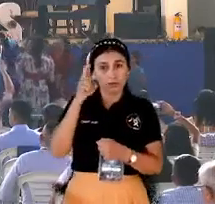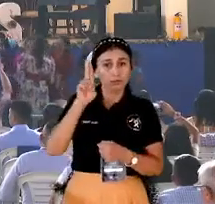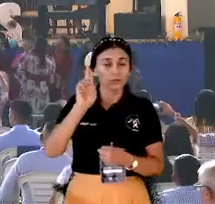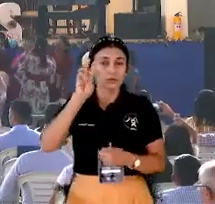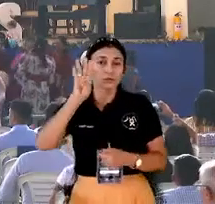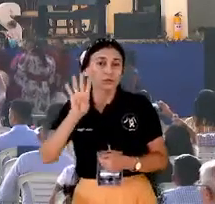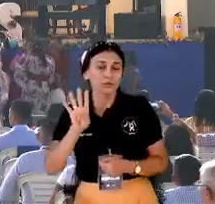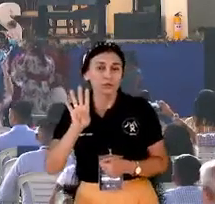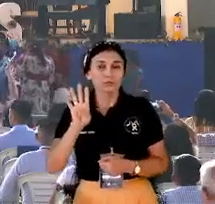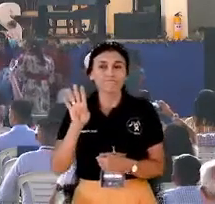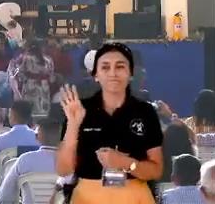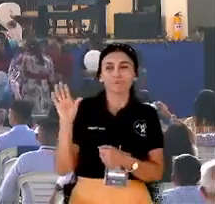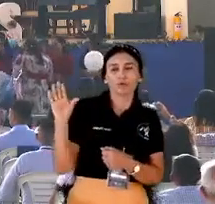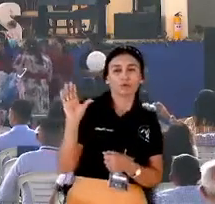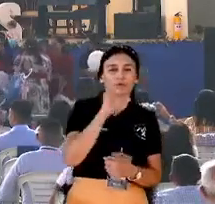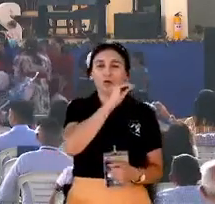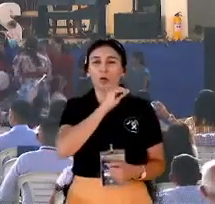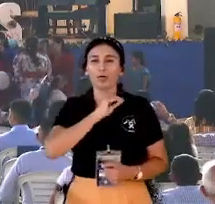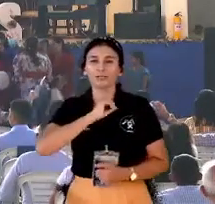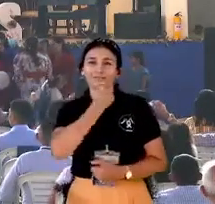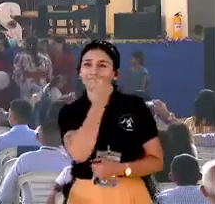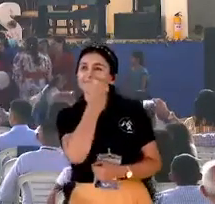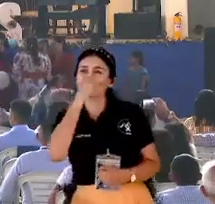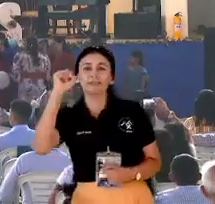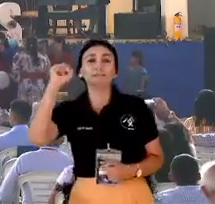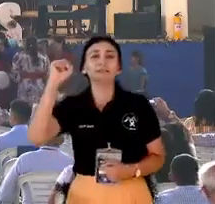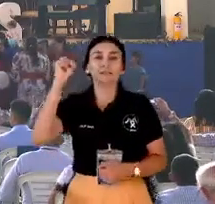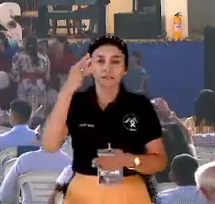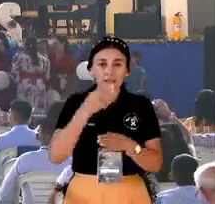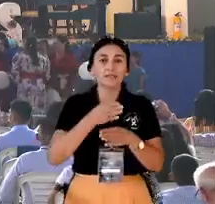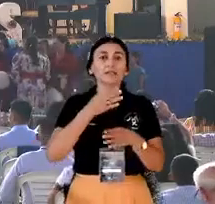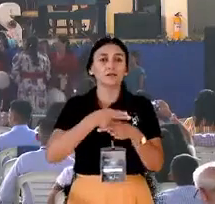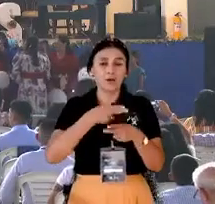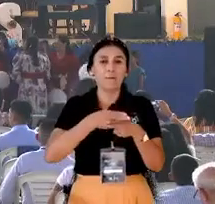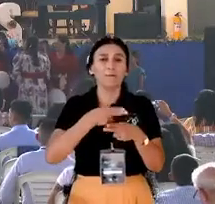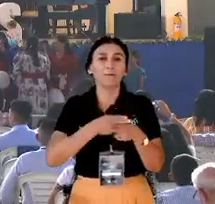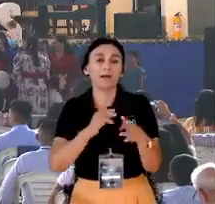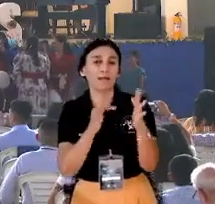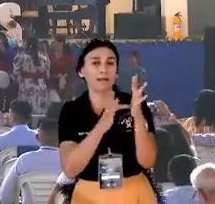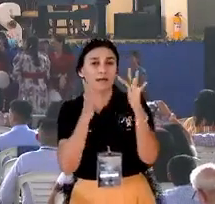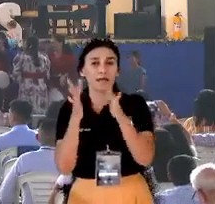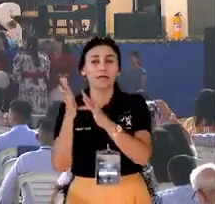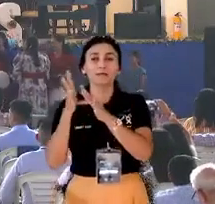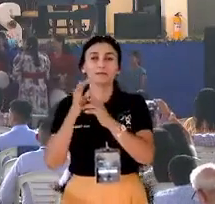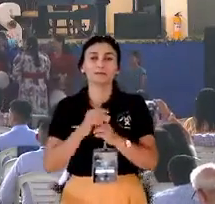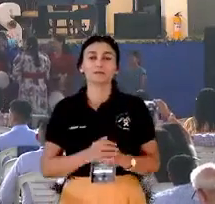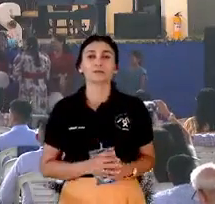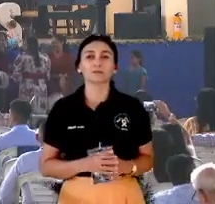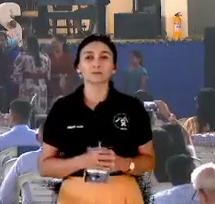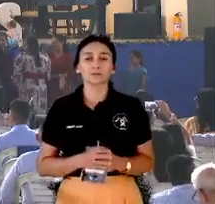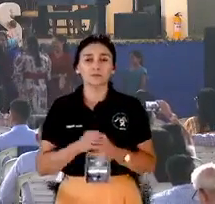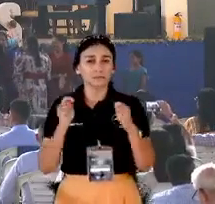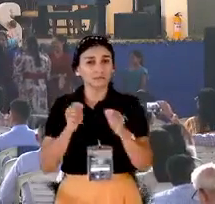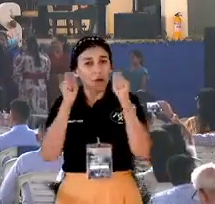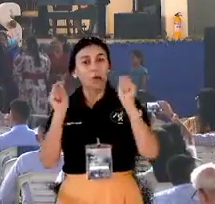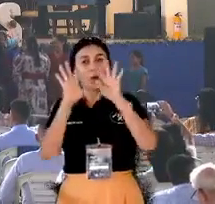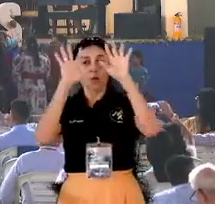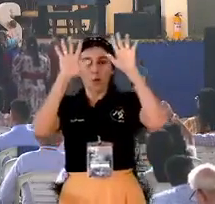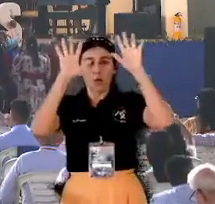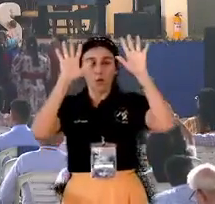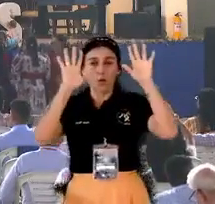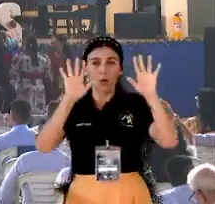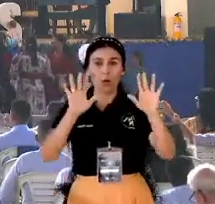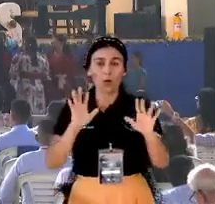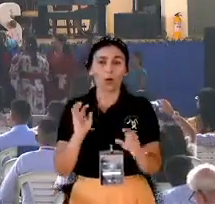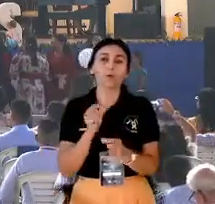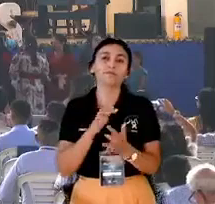con toda la victoria en el nombre del Señor Jesucristo. Gloria al Señor